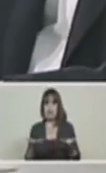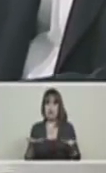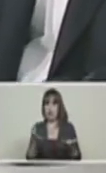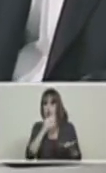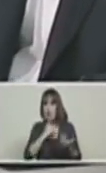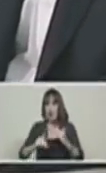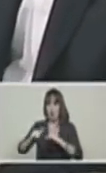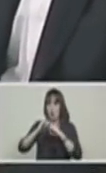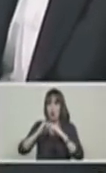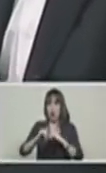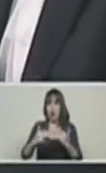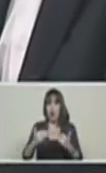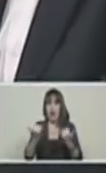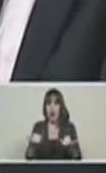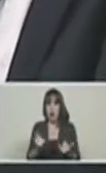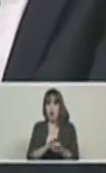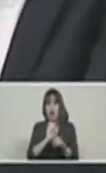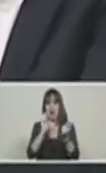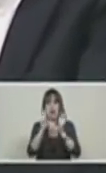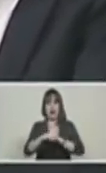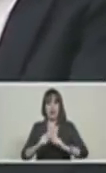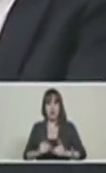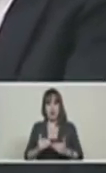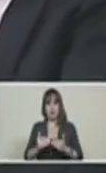Vamos hacia factores nuevos de equilibrio.